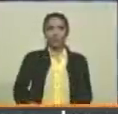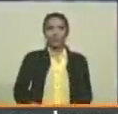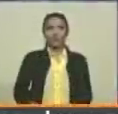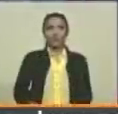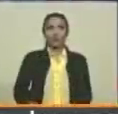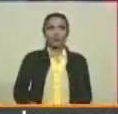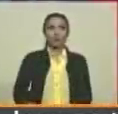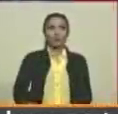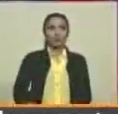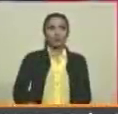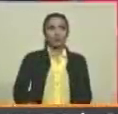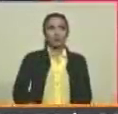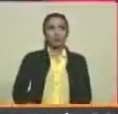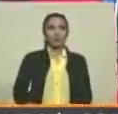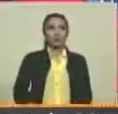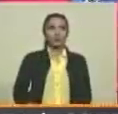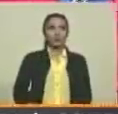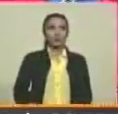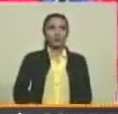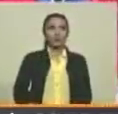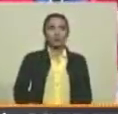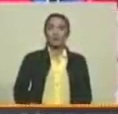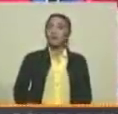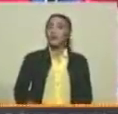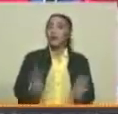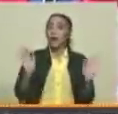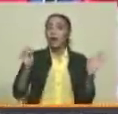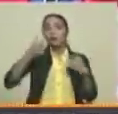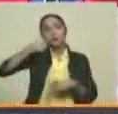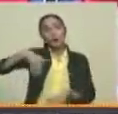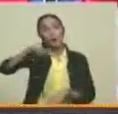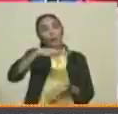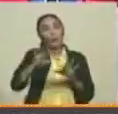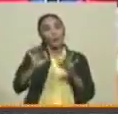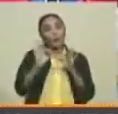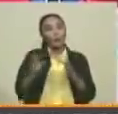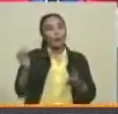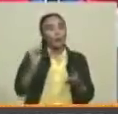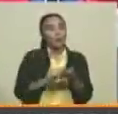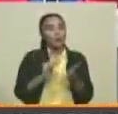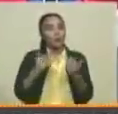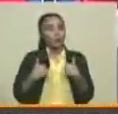pueblo me haya postulado y me haya reelecto.